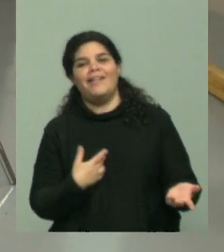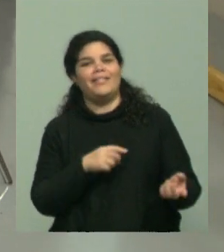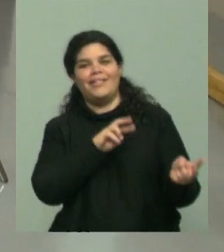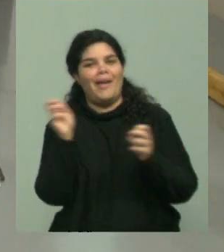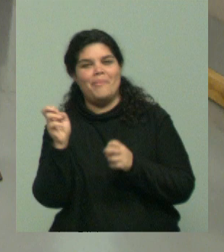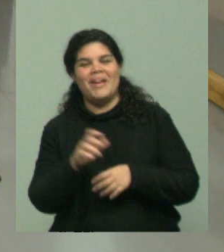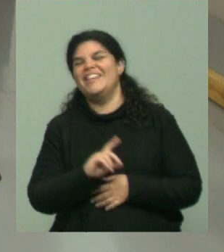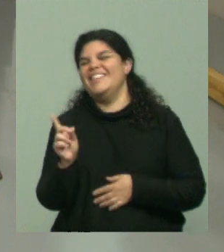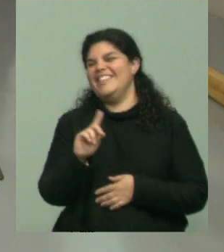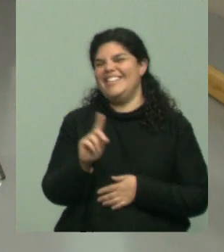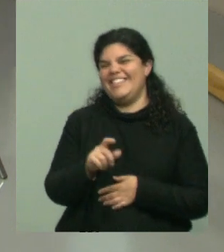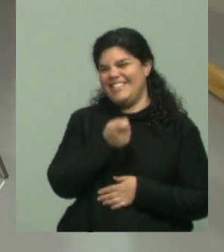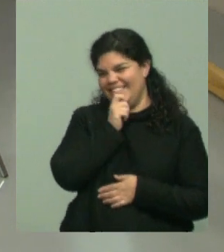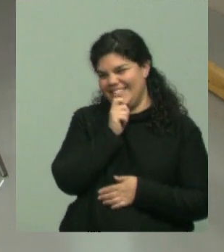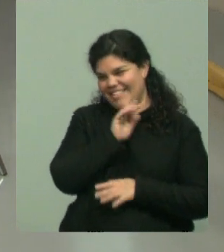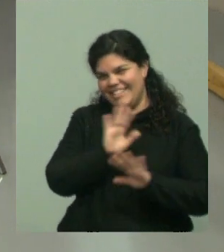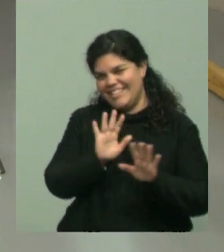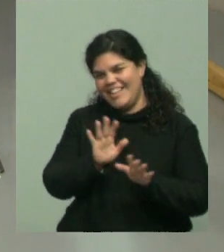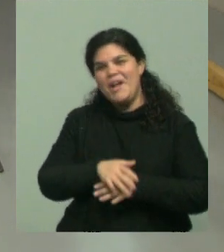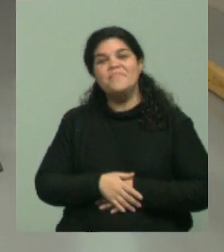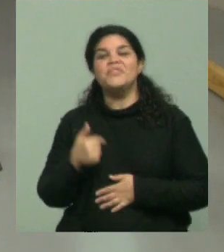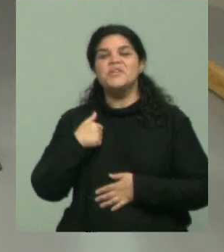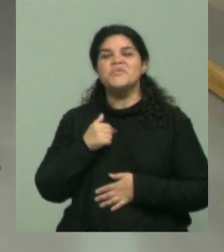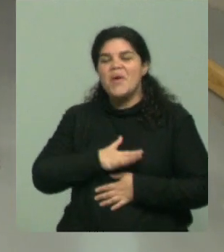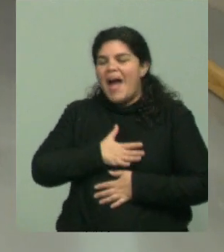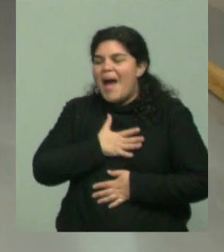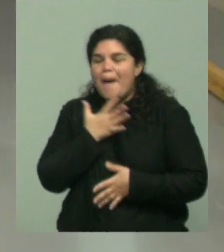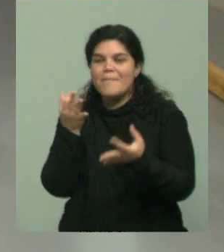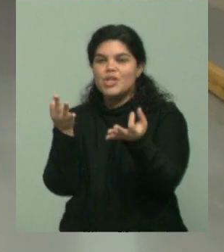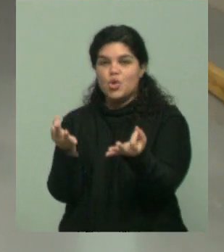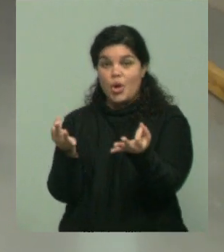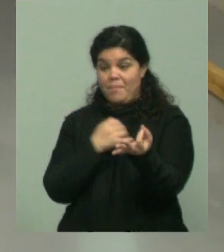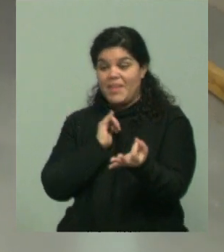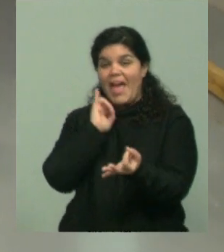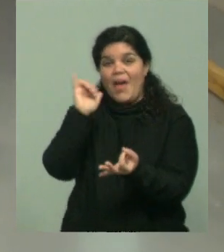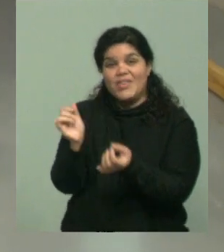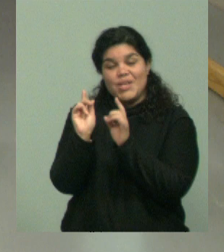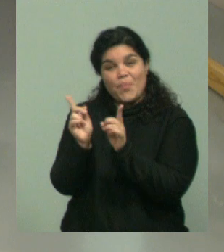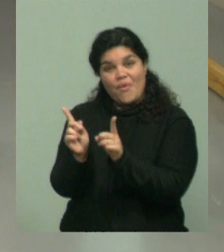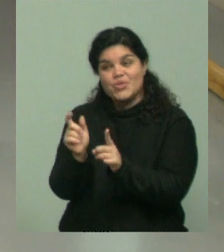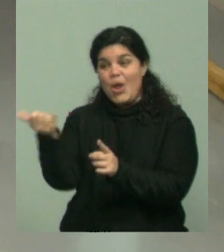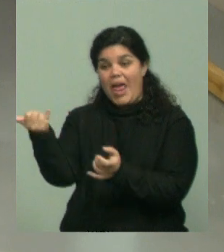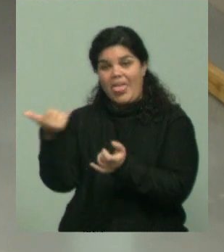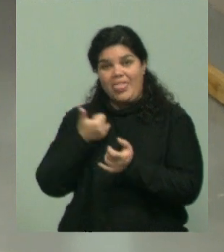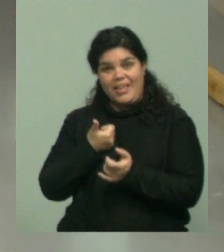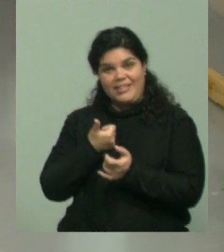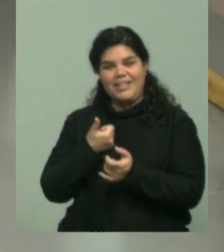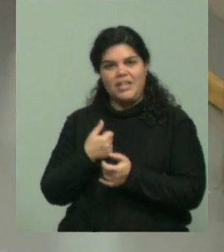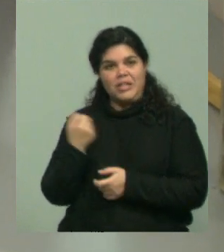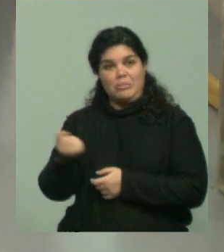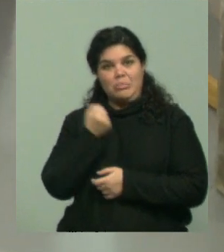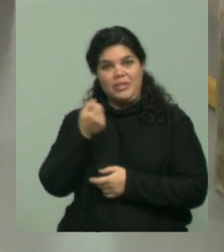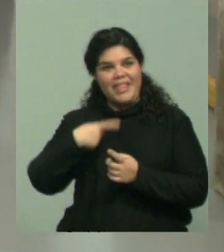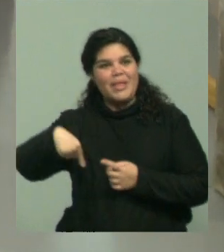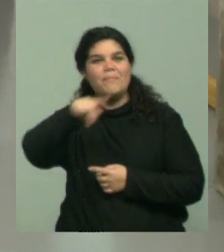No, realmente me enamoré del yoga, entonces le dije a ella que yo quería profundizar mis estudios. Y bueno, fue donde ella me conectó con mi primera maestra de yoga,